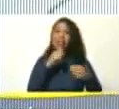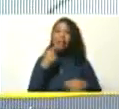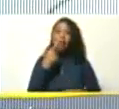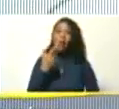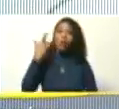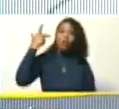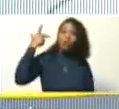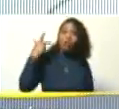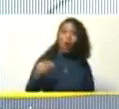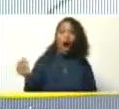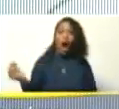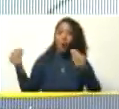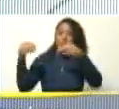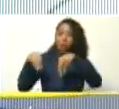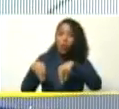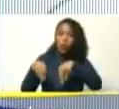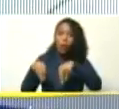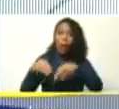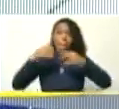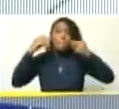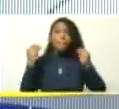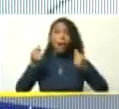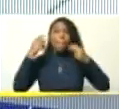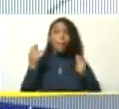a pactar con la astucia.